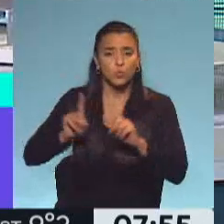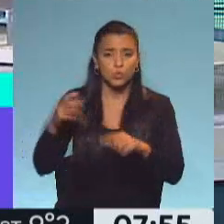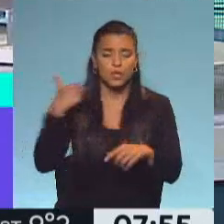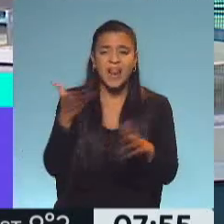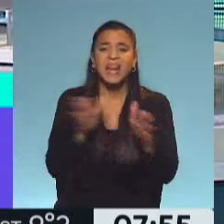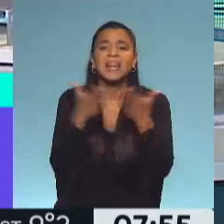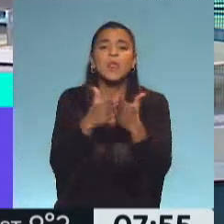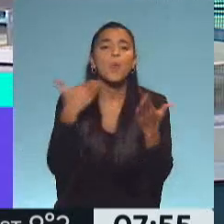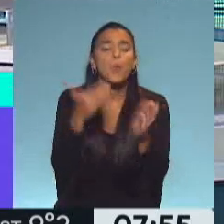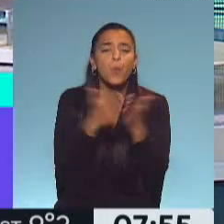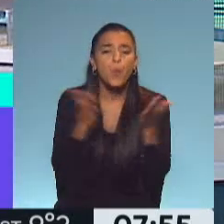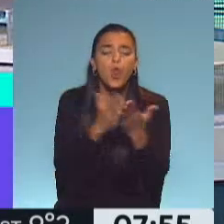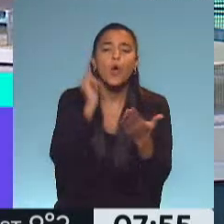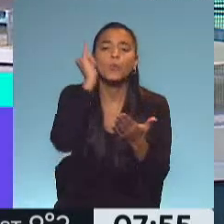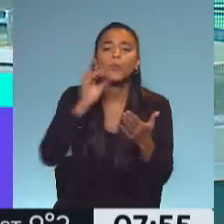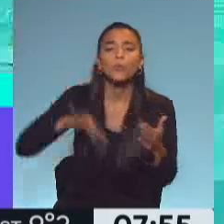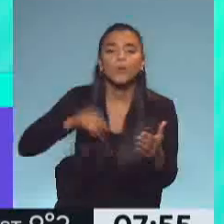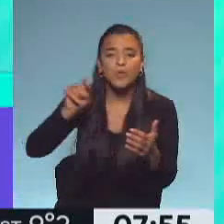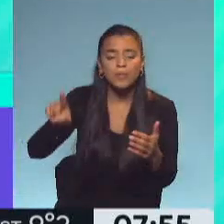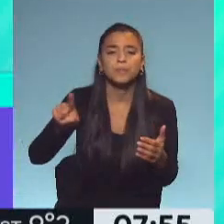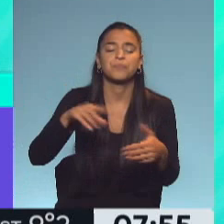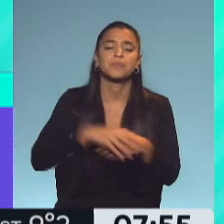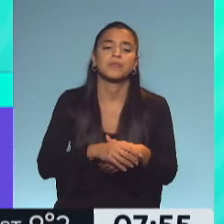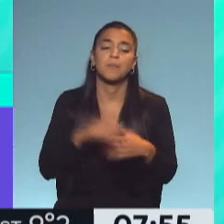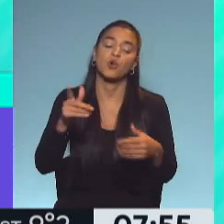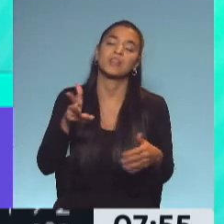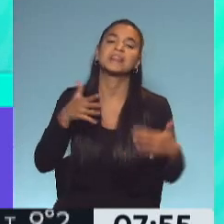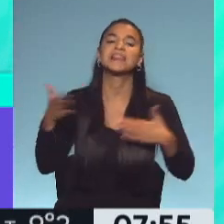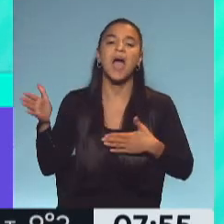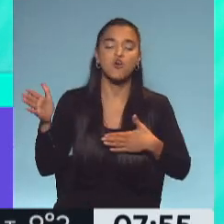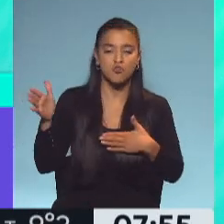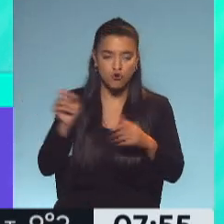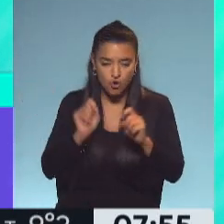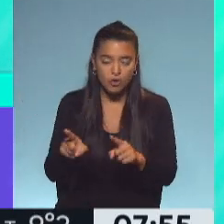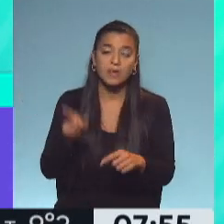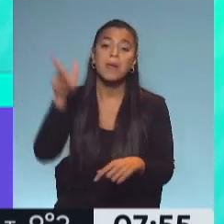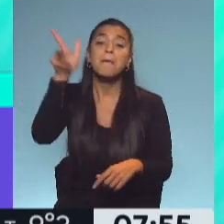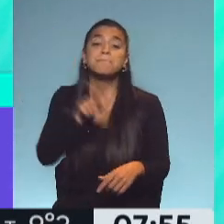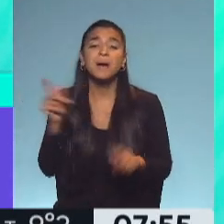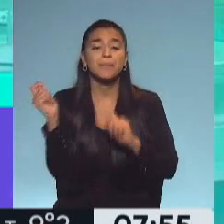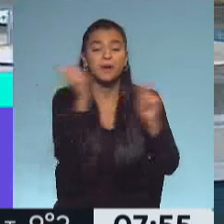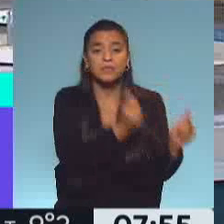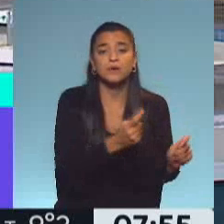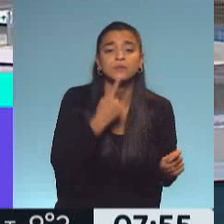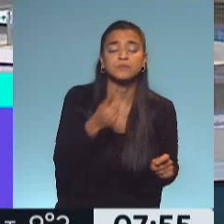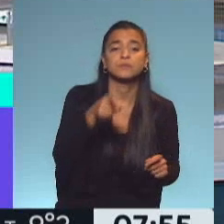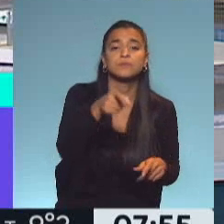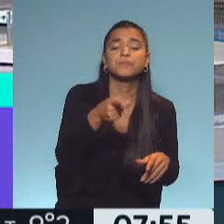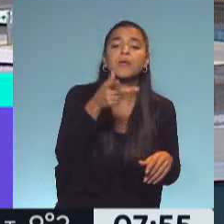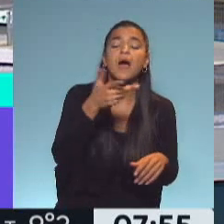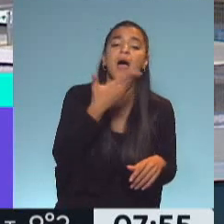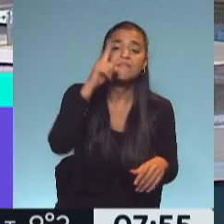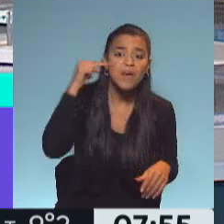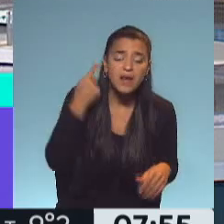libro. Es un libro biográfico de Enrique Santos Discépolo. Ay, porque es muy tanguero el Papa. ¿Y qué le regaló el Papa al presidente Eso, ¿qué Alberto le regaló el Fernández? Papa? Una camiseta Un de San mosaico. Lorenzo.